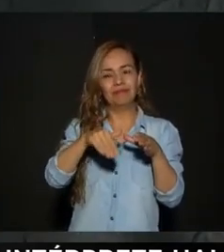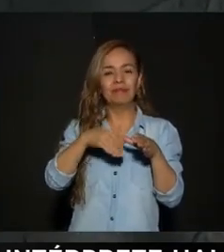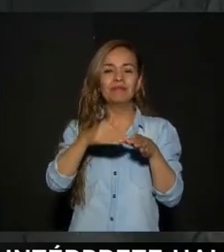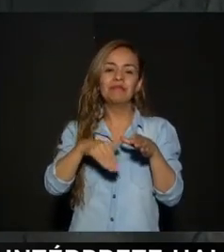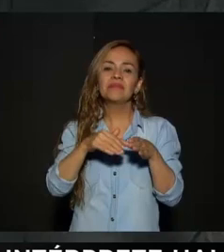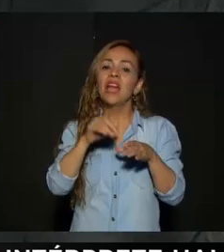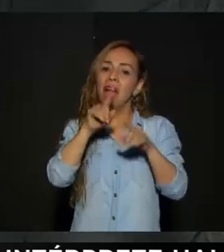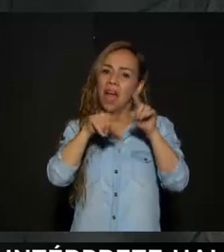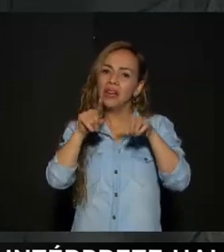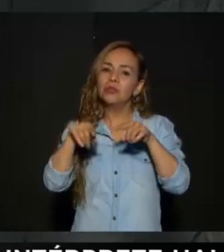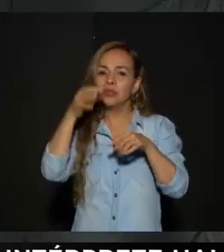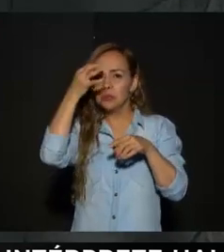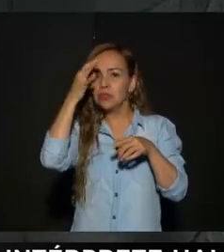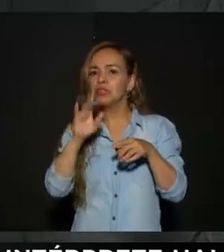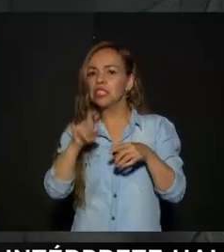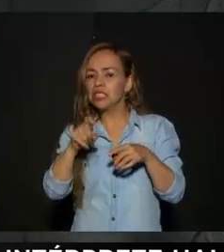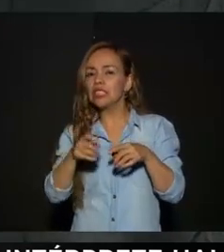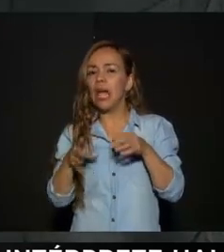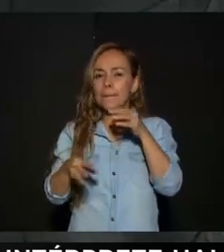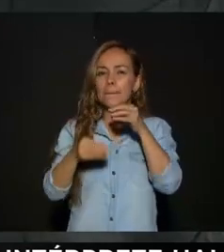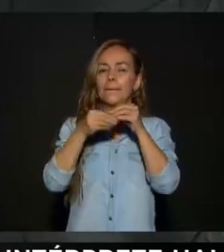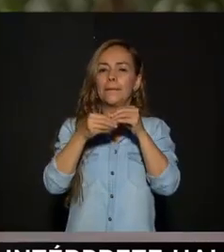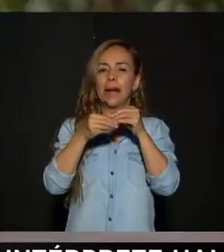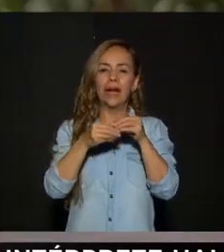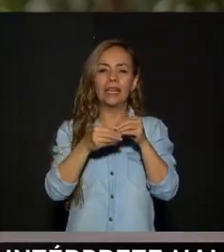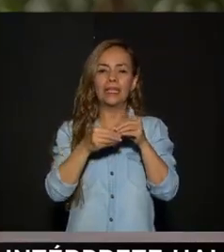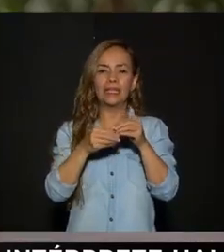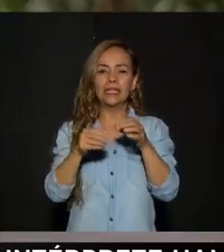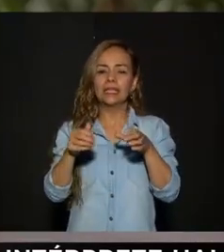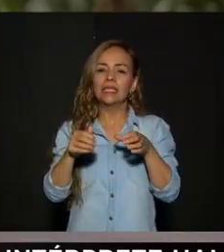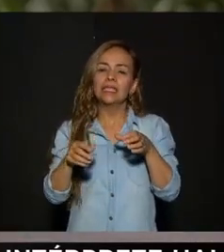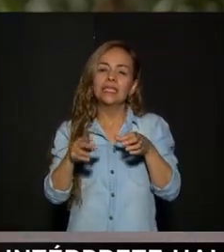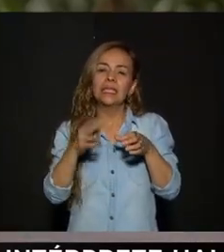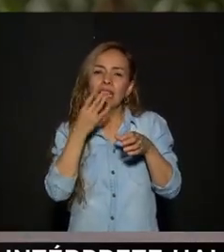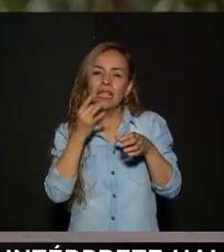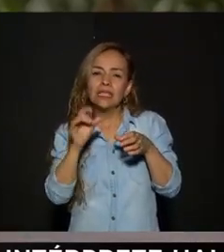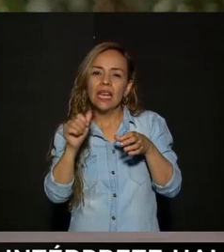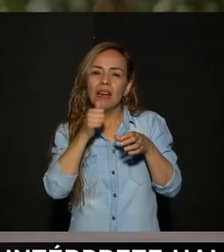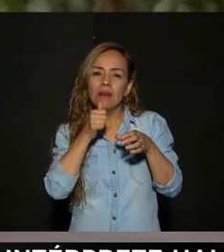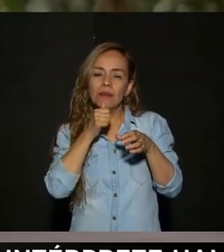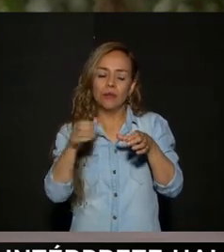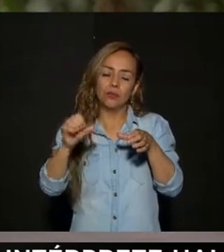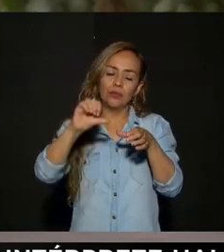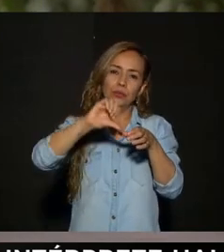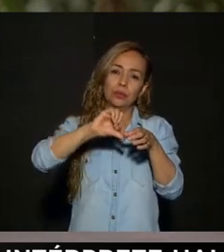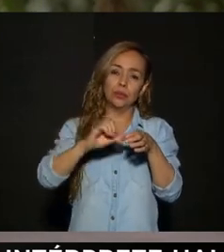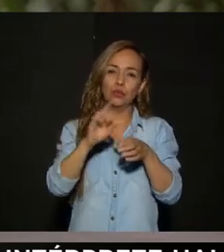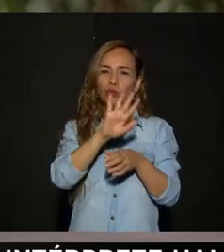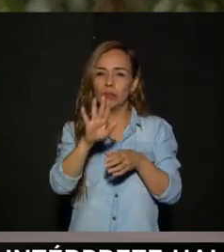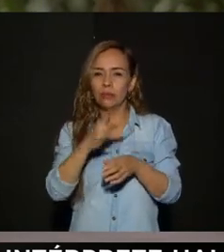Puede que necesitemos más solución salina. Si se queda pegado de las manos o